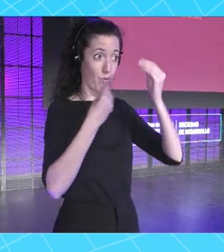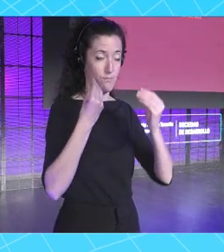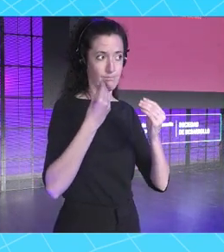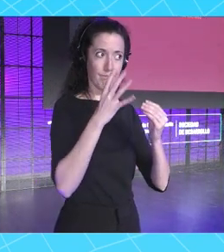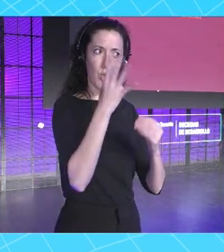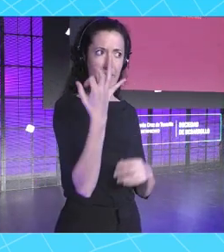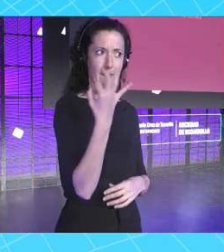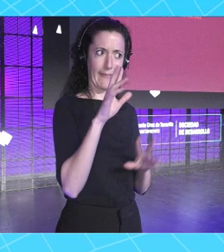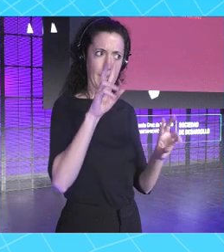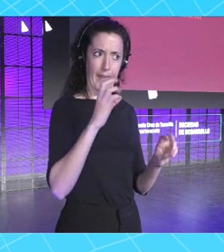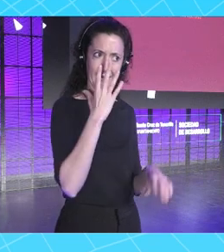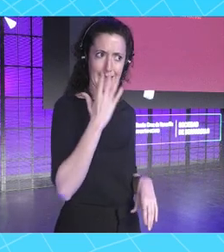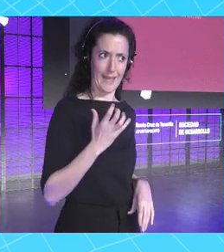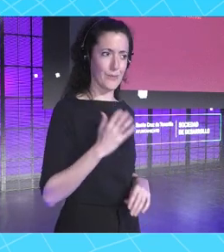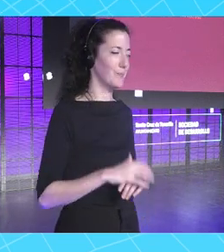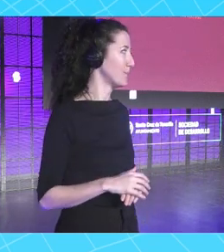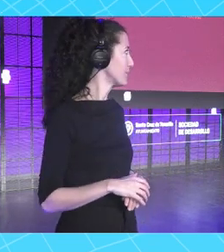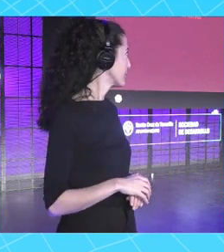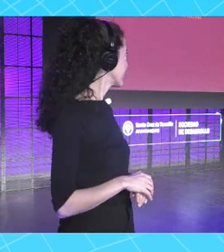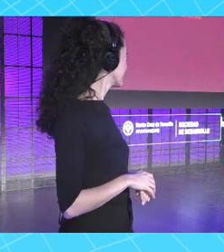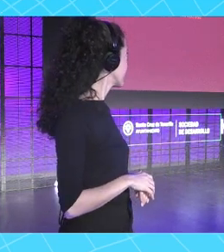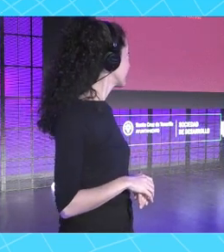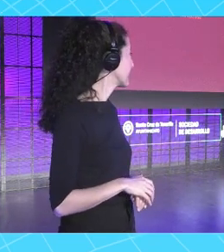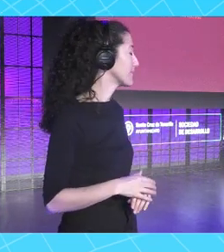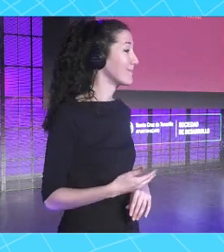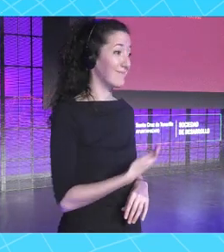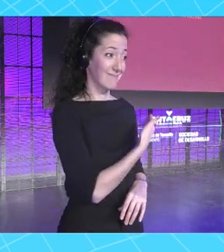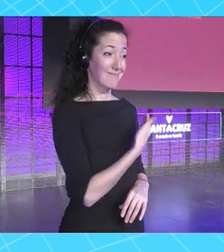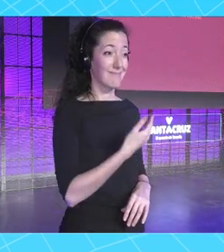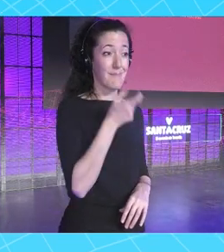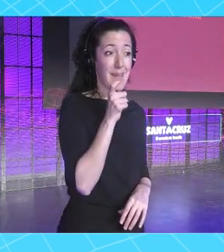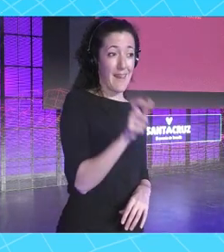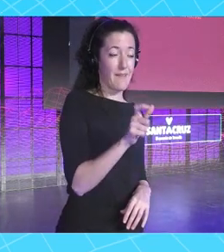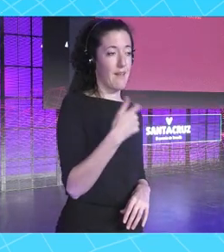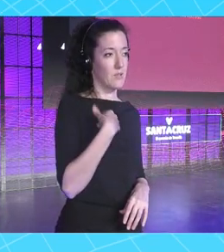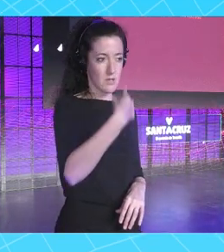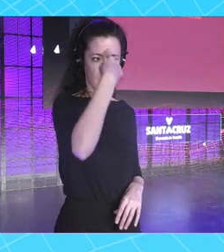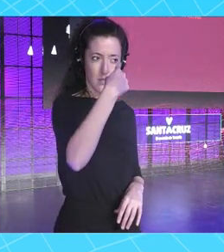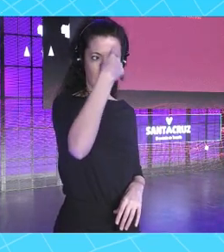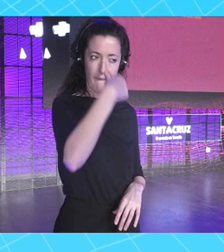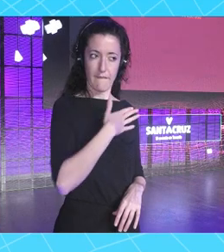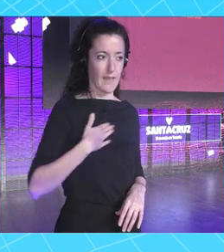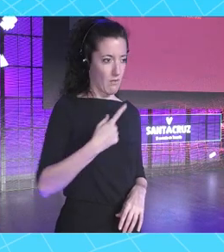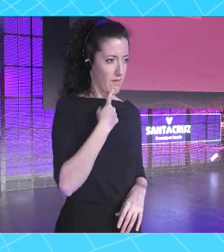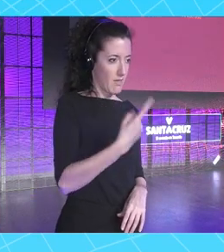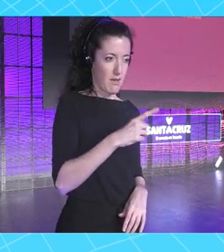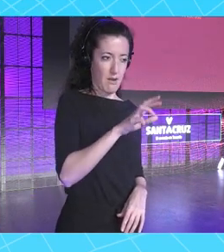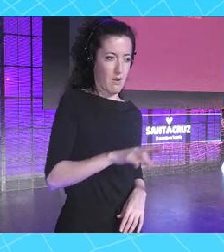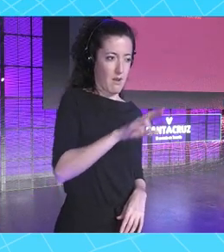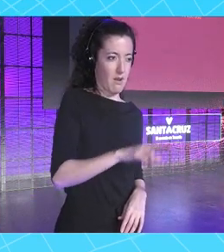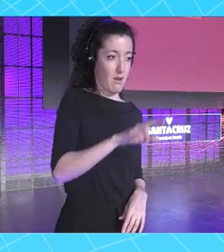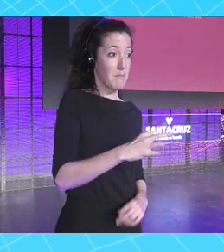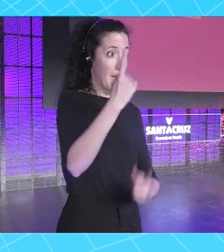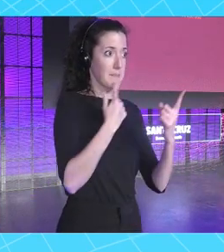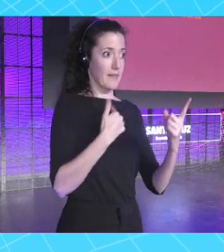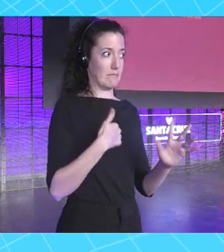yo me he empeñado en decir una y otra vez hay mucha gente que me dice es que esa palabra me da miedo porque claro todo lo que